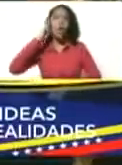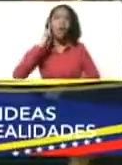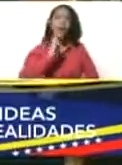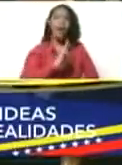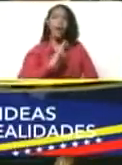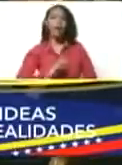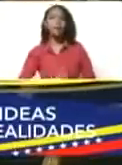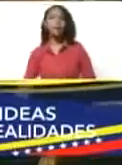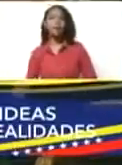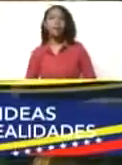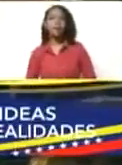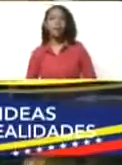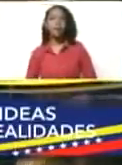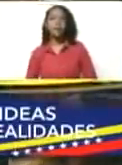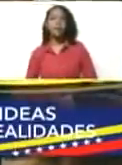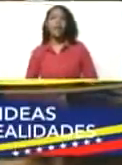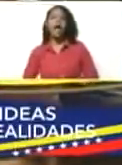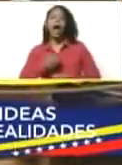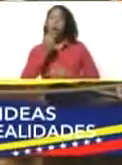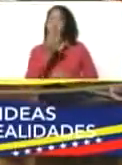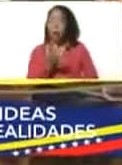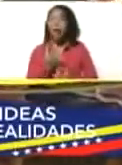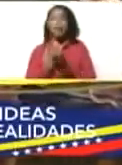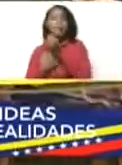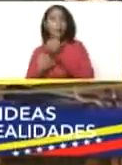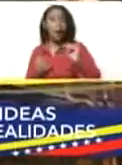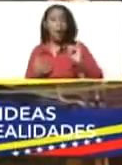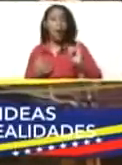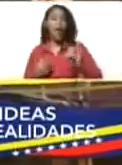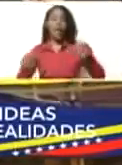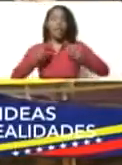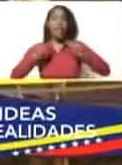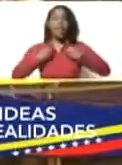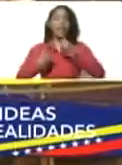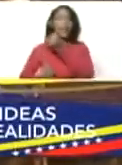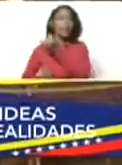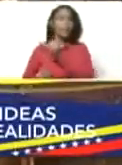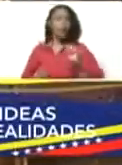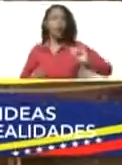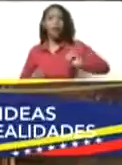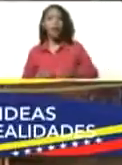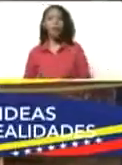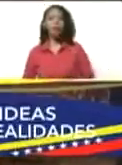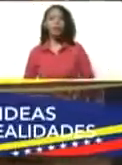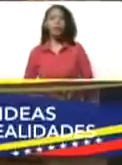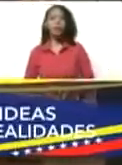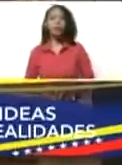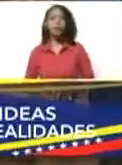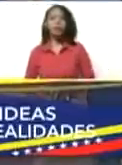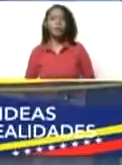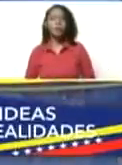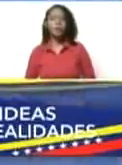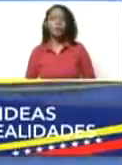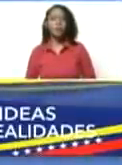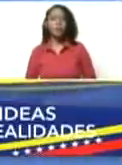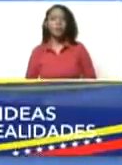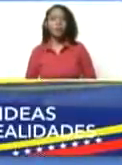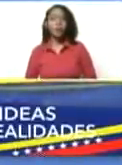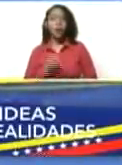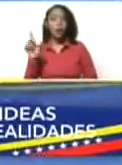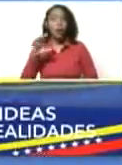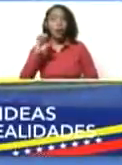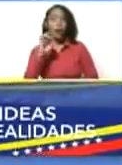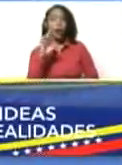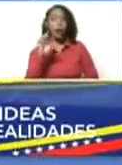bolivariana. ¡A buena izquierda! ¡Que viva la izquierda! A lo Arle